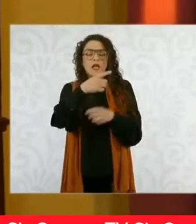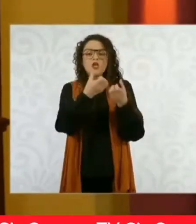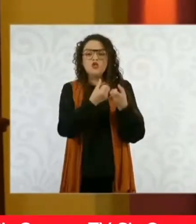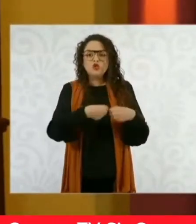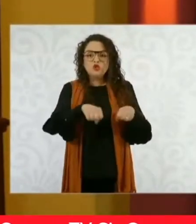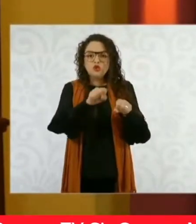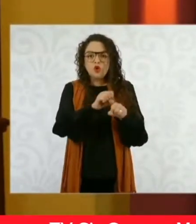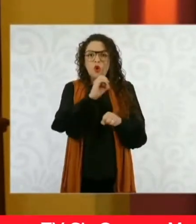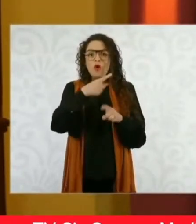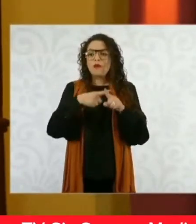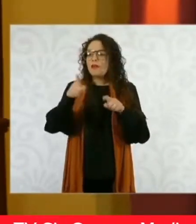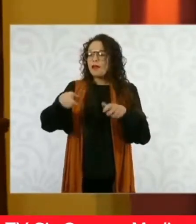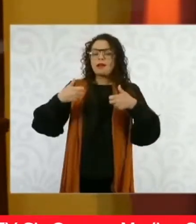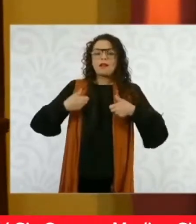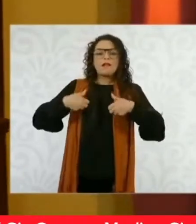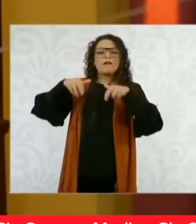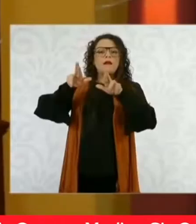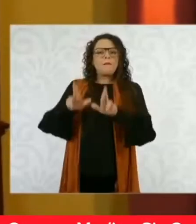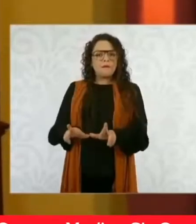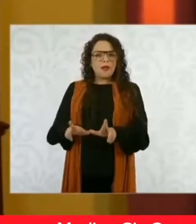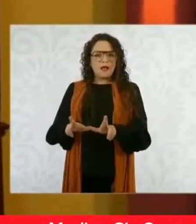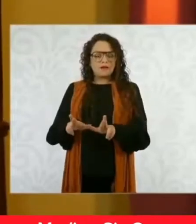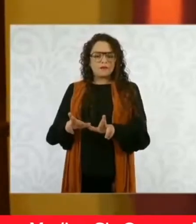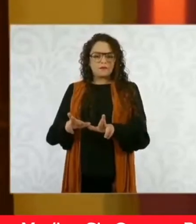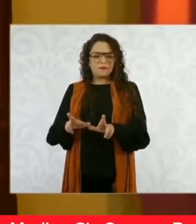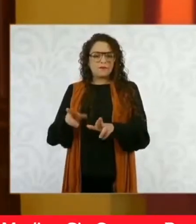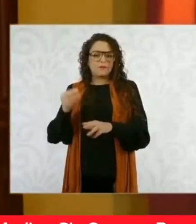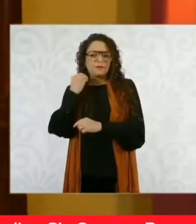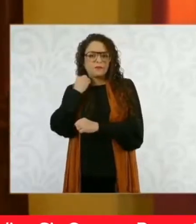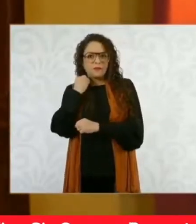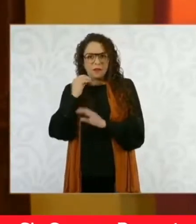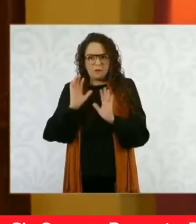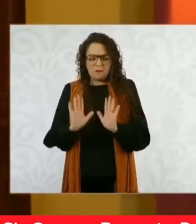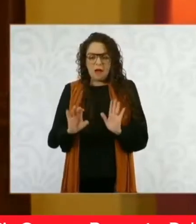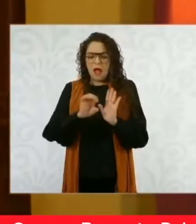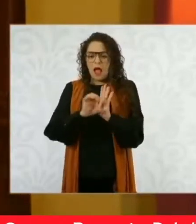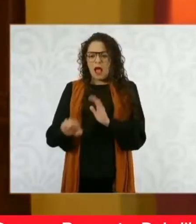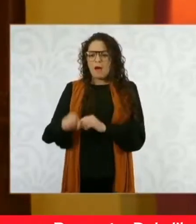representante legal de la empresa. Es como si Coca-Cola sacara un documento,